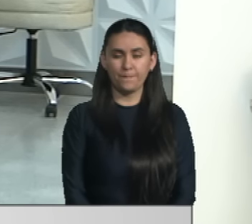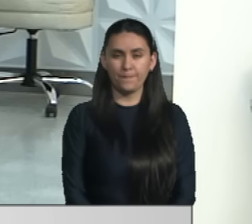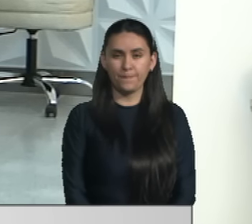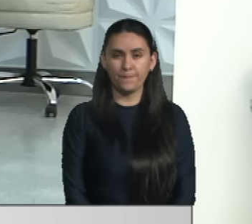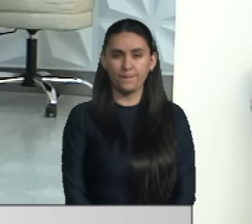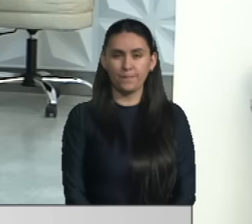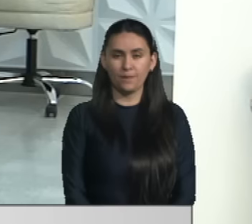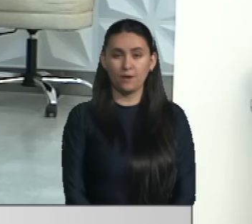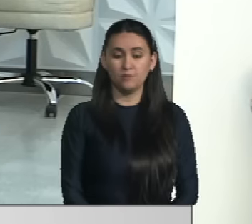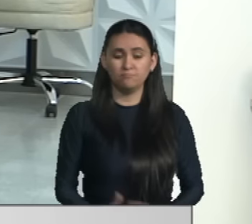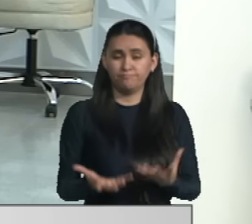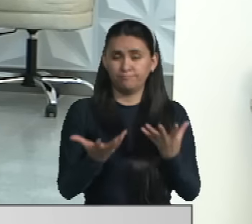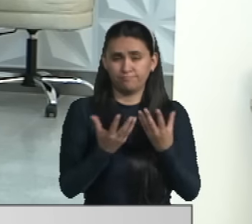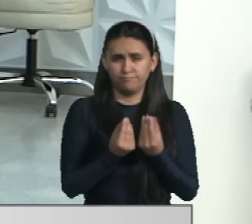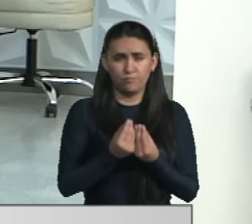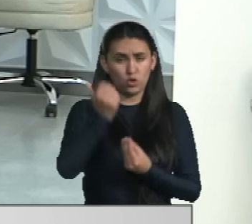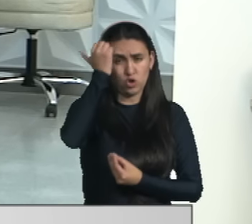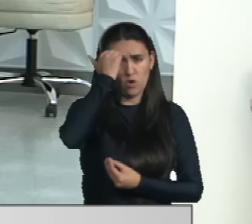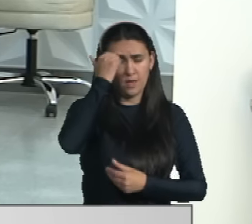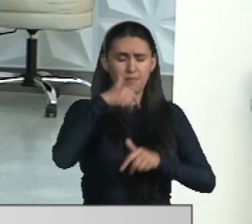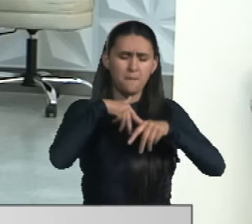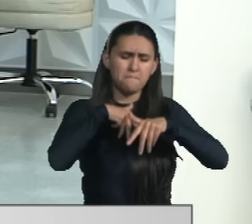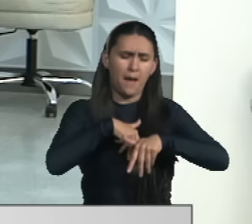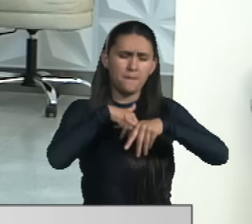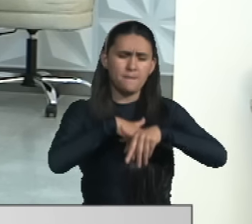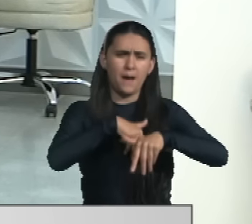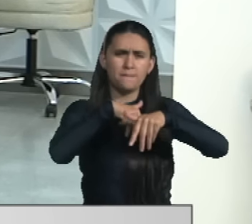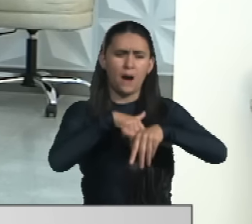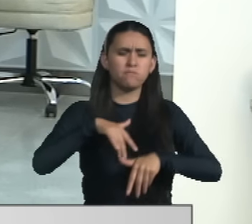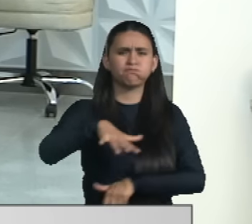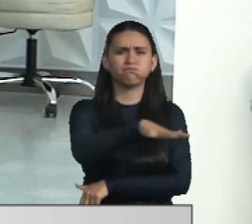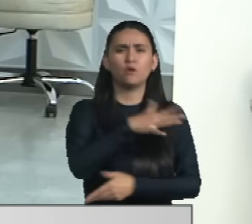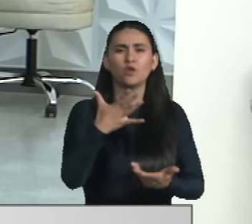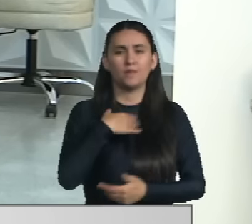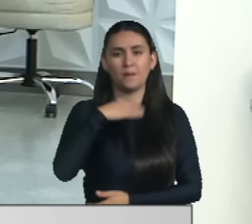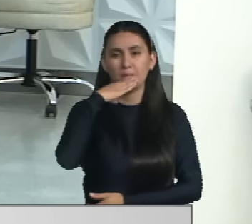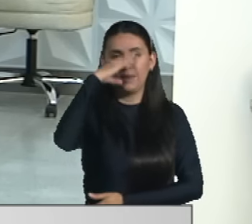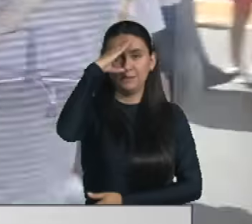Decenas de maestros marchan a esta hora por las calles de Medellín.